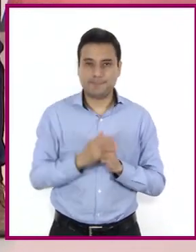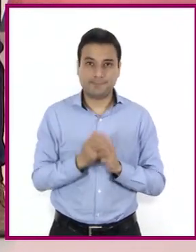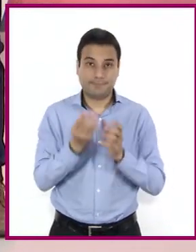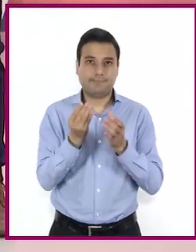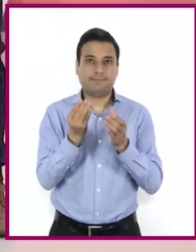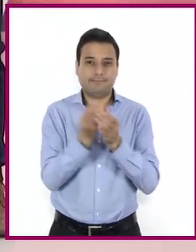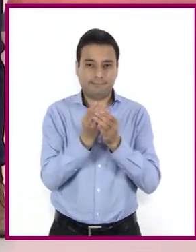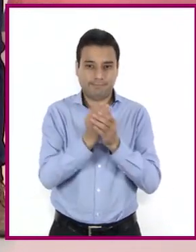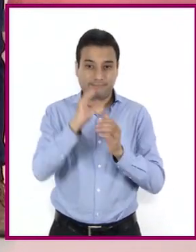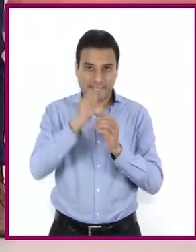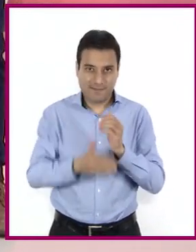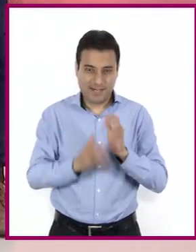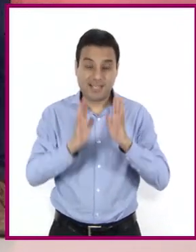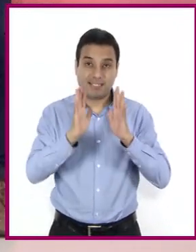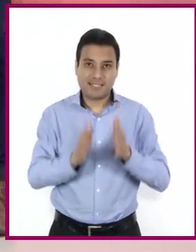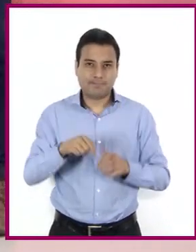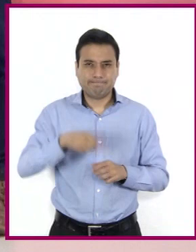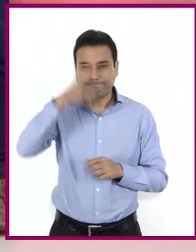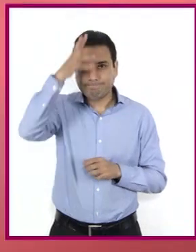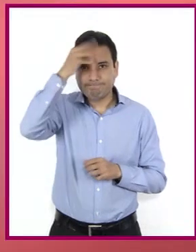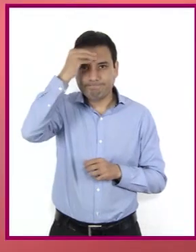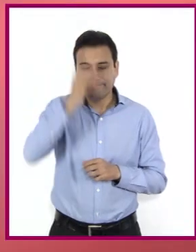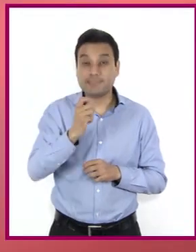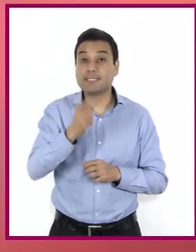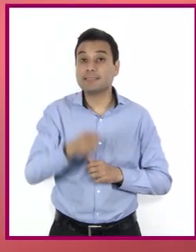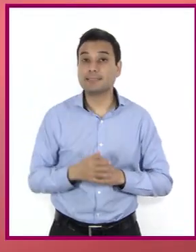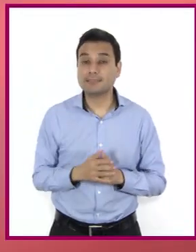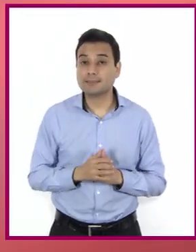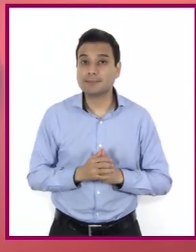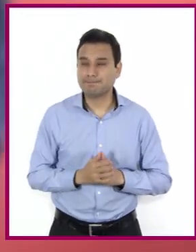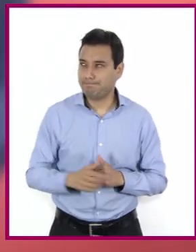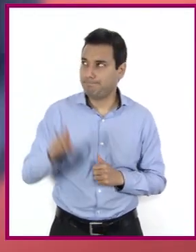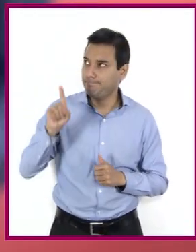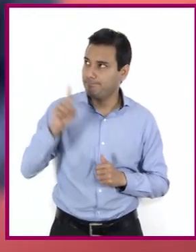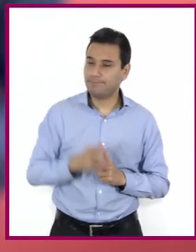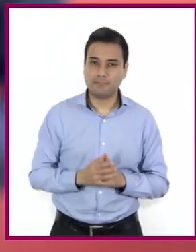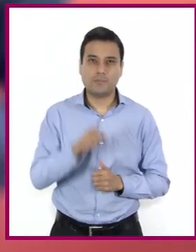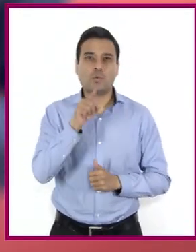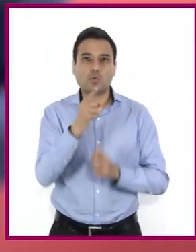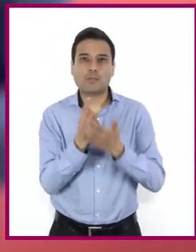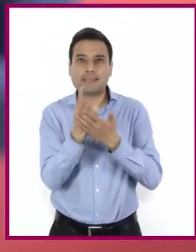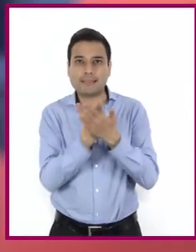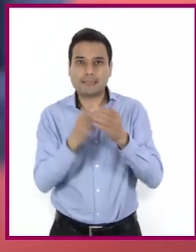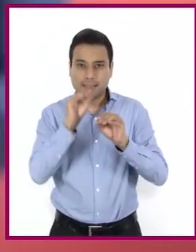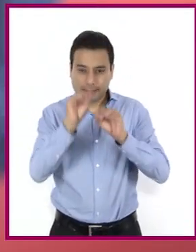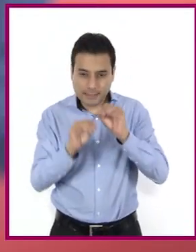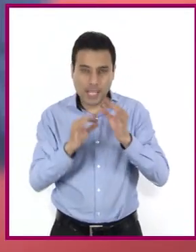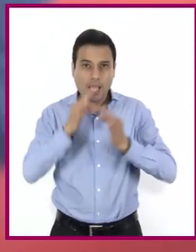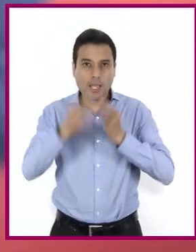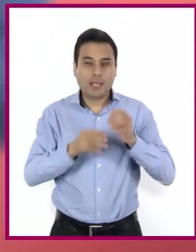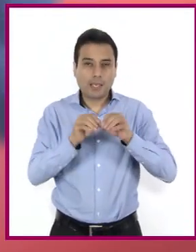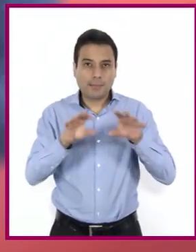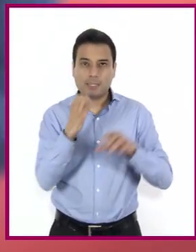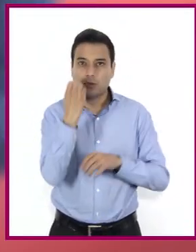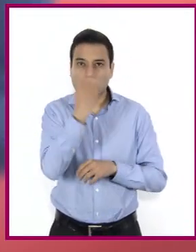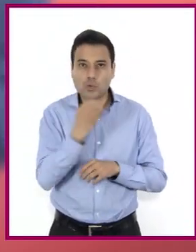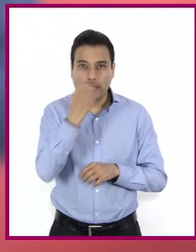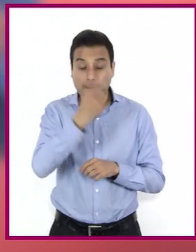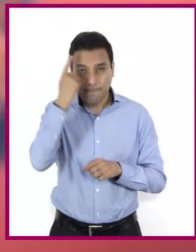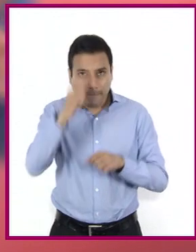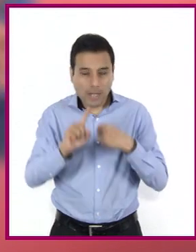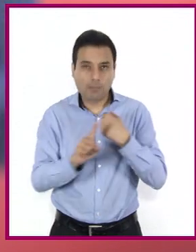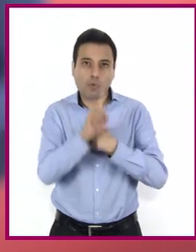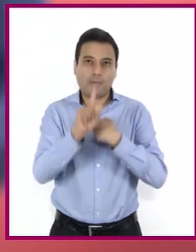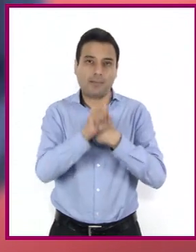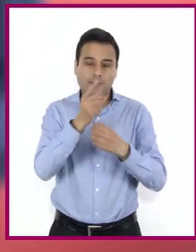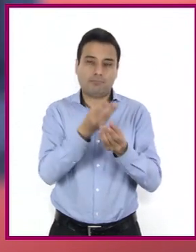finalizar nuestra sesión en la que nuestro aprendizaje esperado fue: diseña una campaña escolar para proponer soluciones a un problema